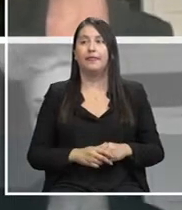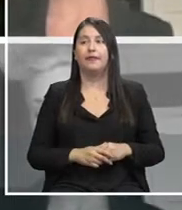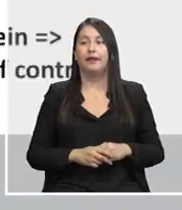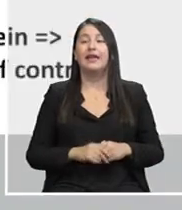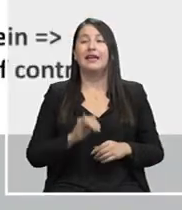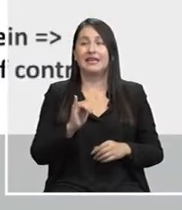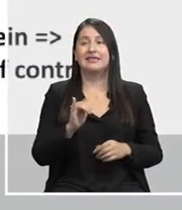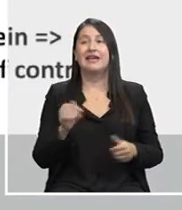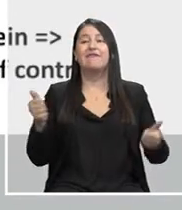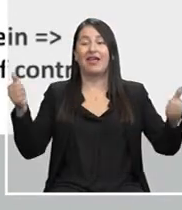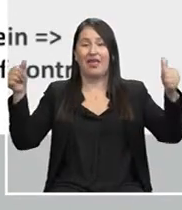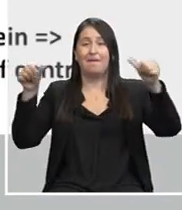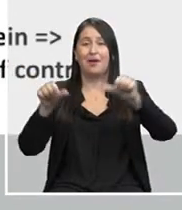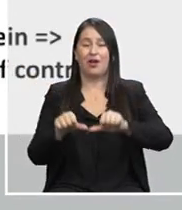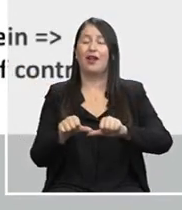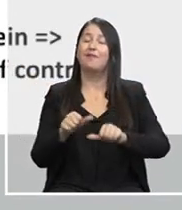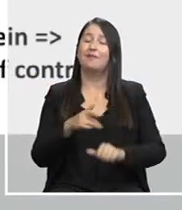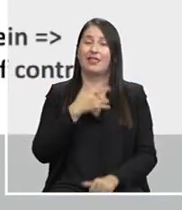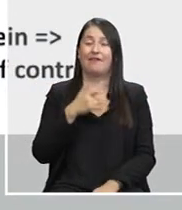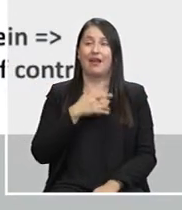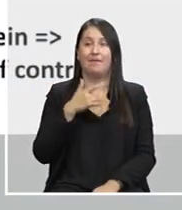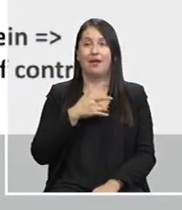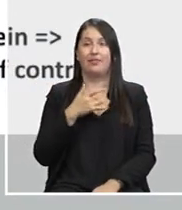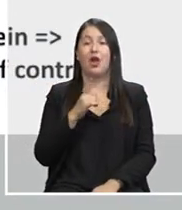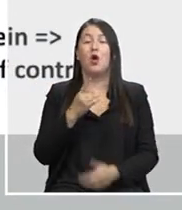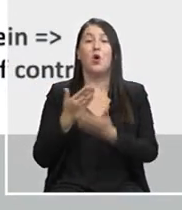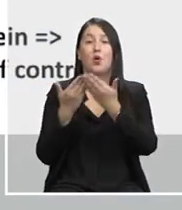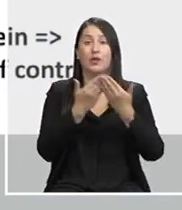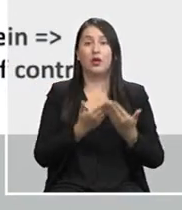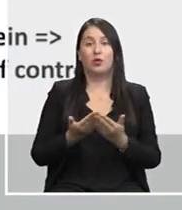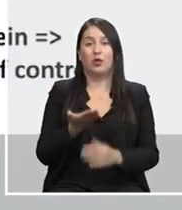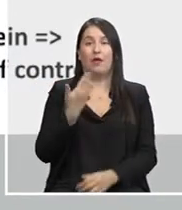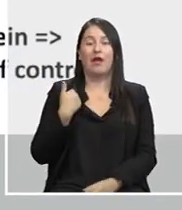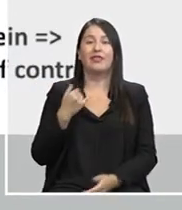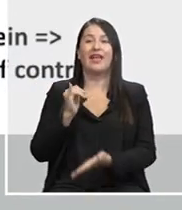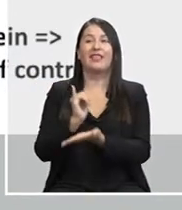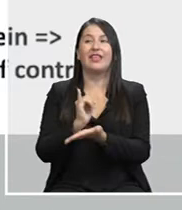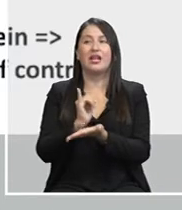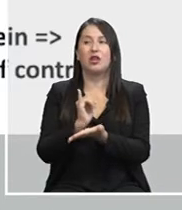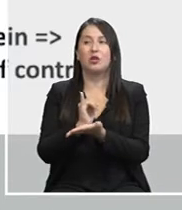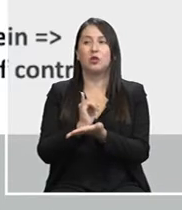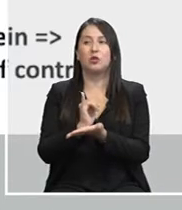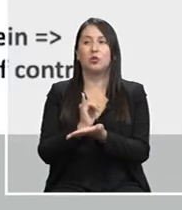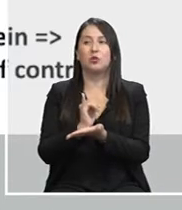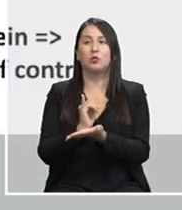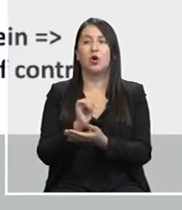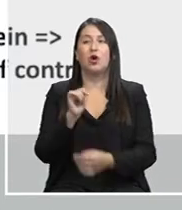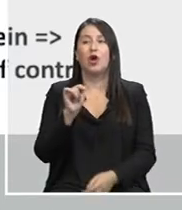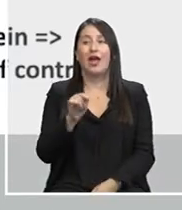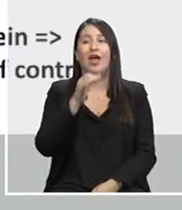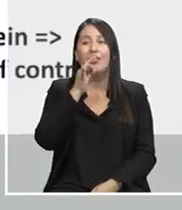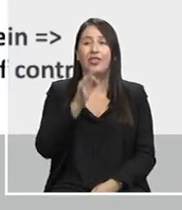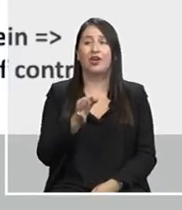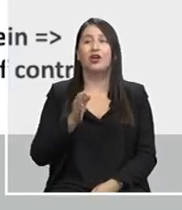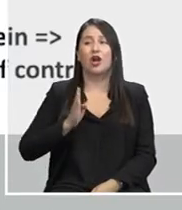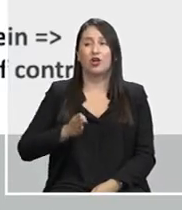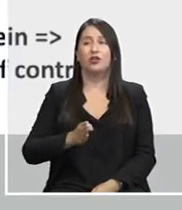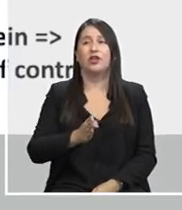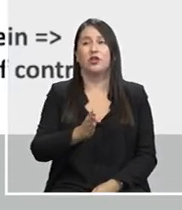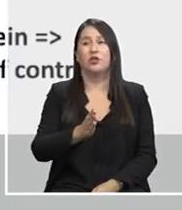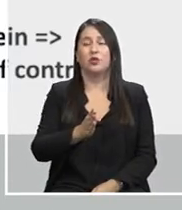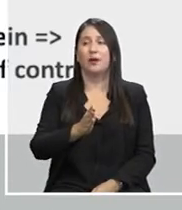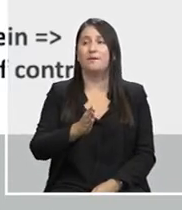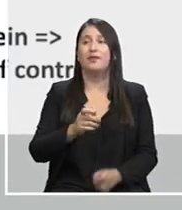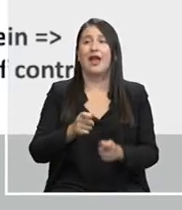empeorar, lamentablemente. Un estudio reciente del Instituto de Potsdam indicó que si continúan las tendencias actuales,